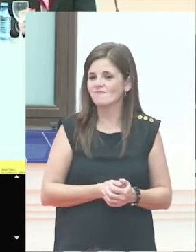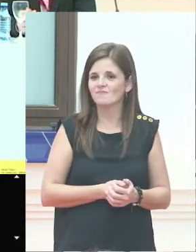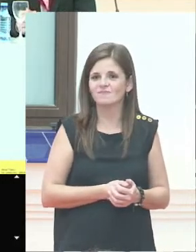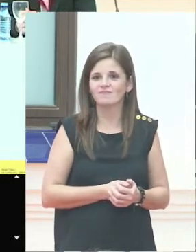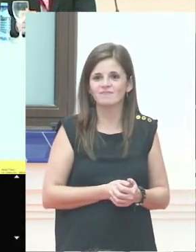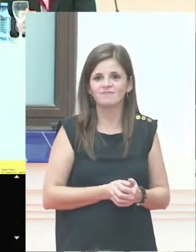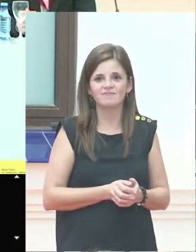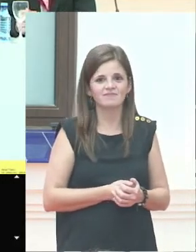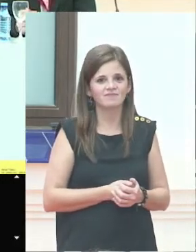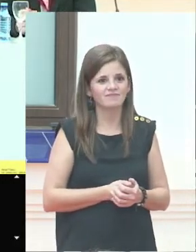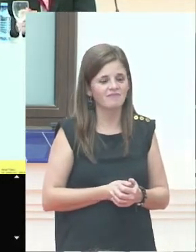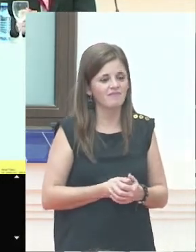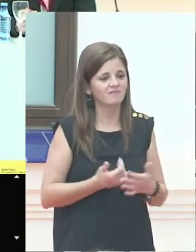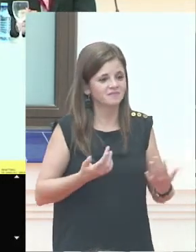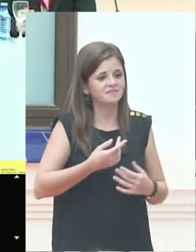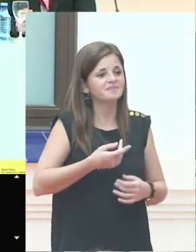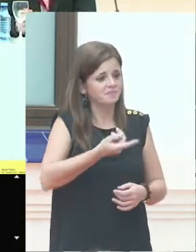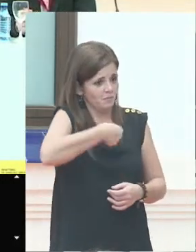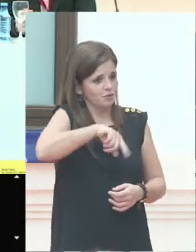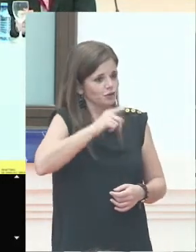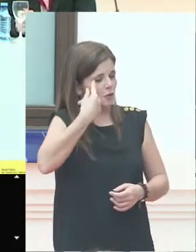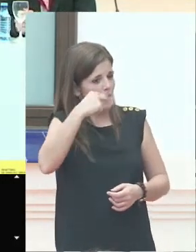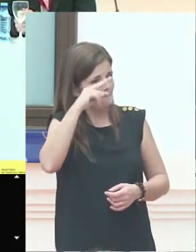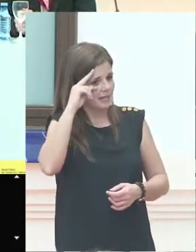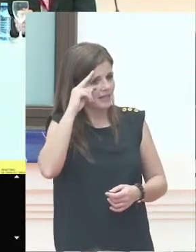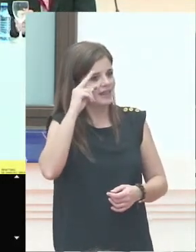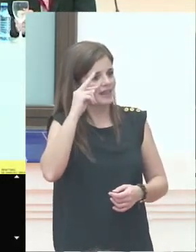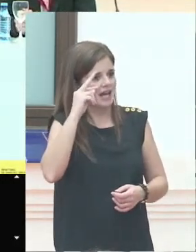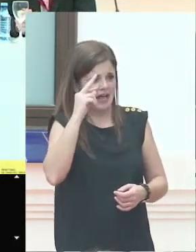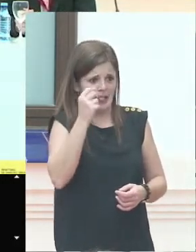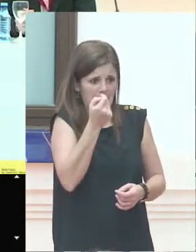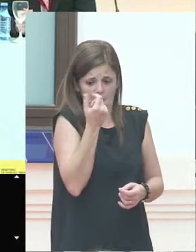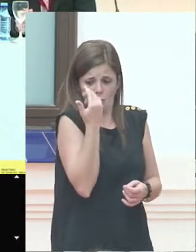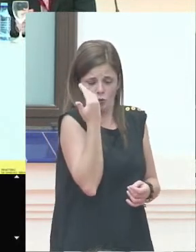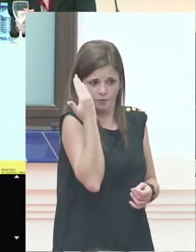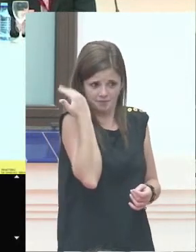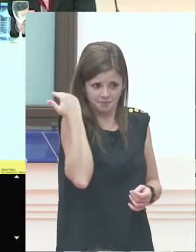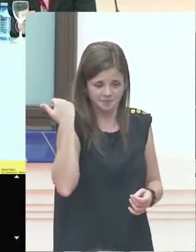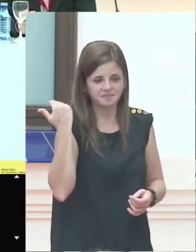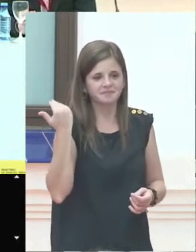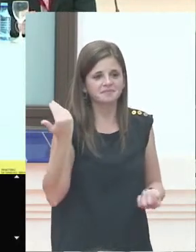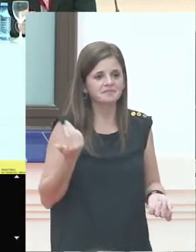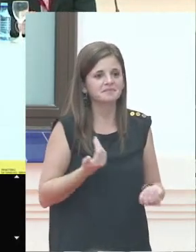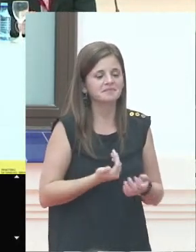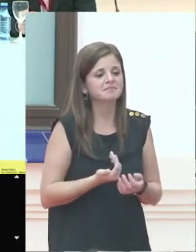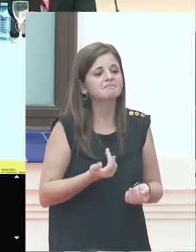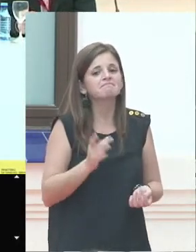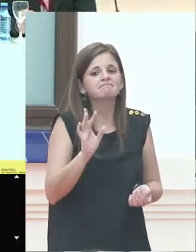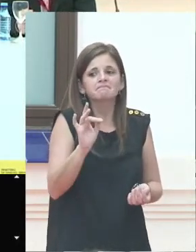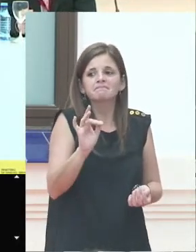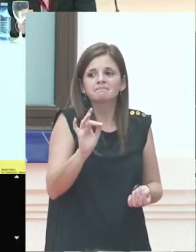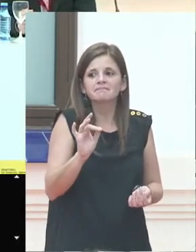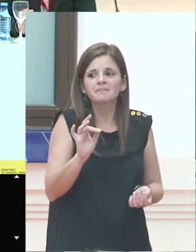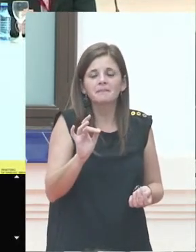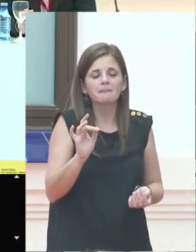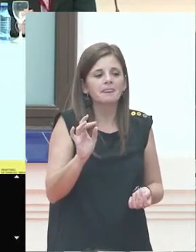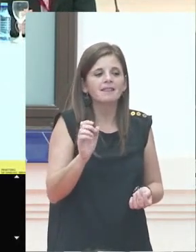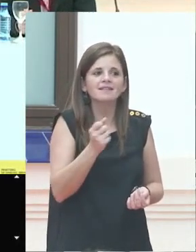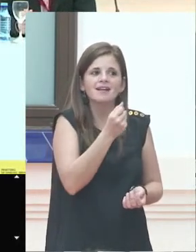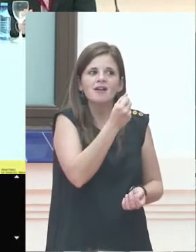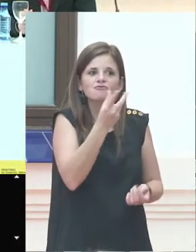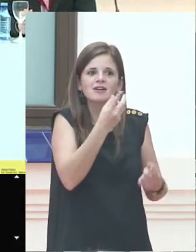en la experiencia que hemos tenido nosotros, que además es bastante reciente, sí hay un aspecto